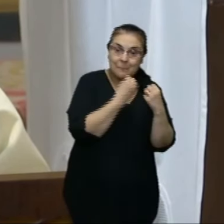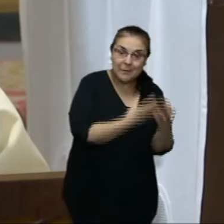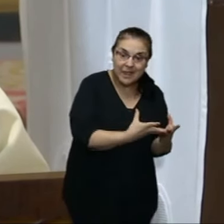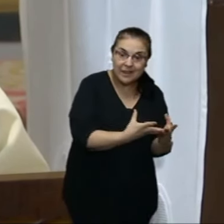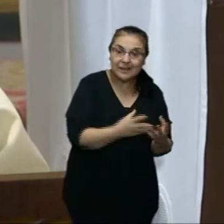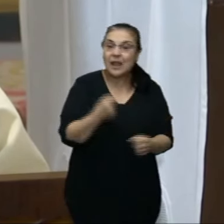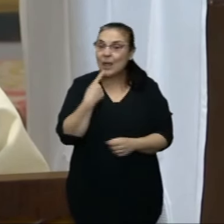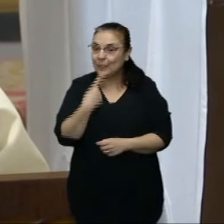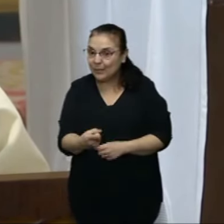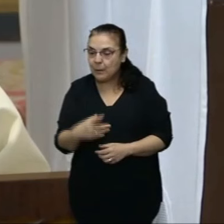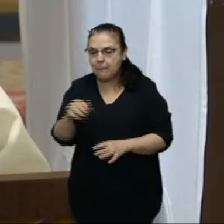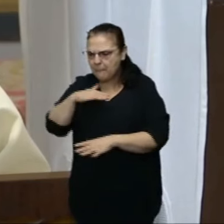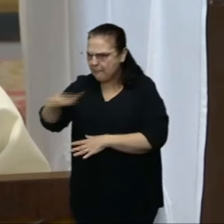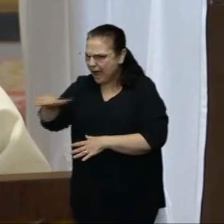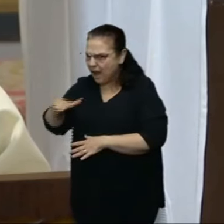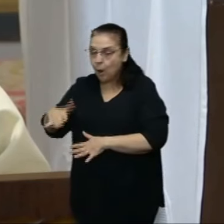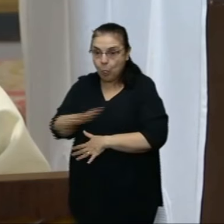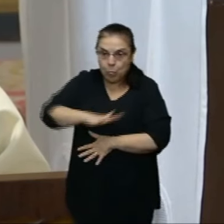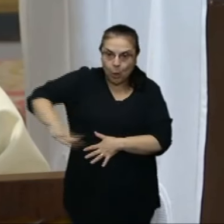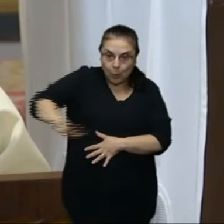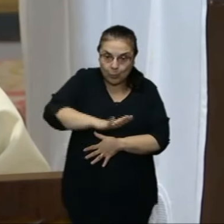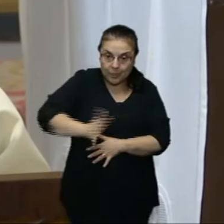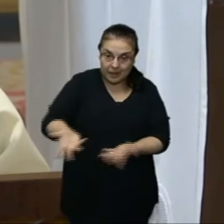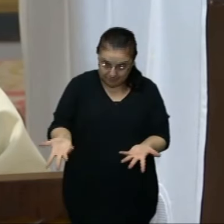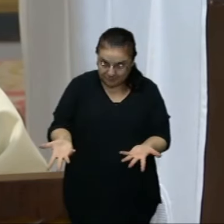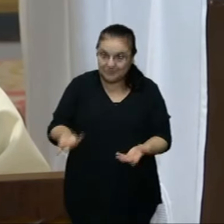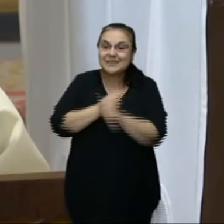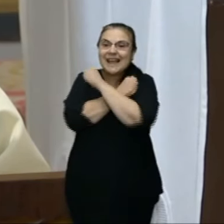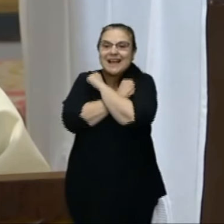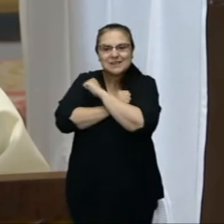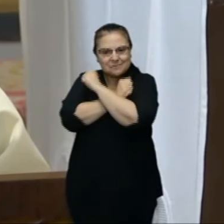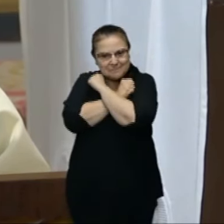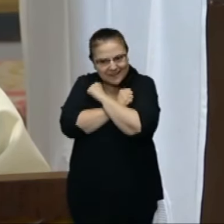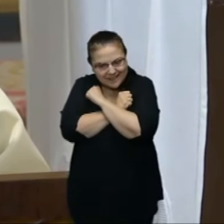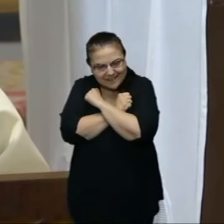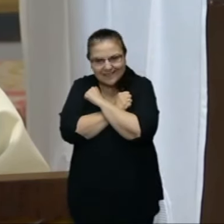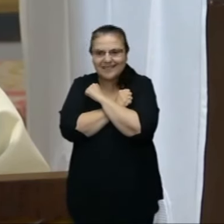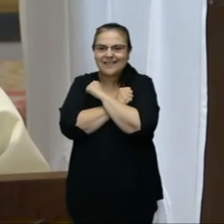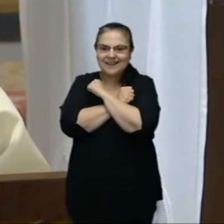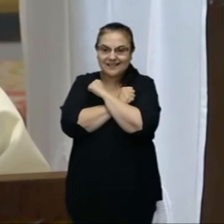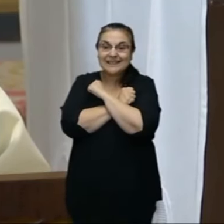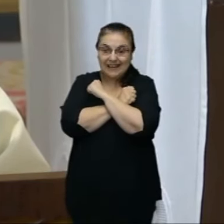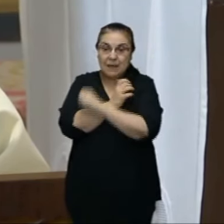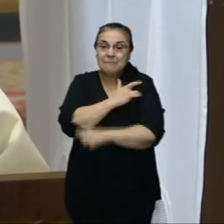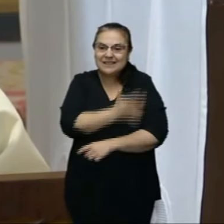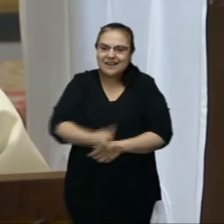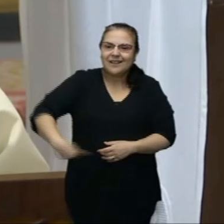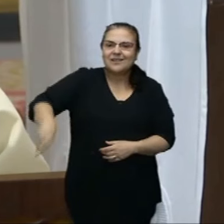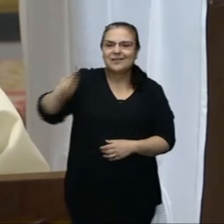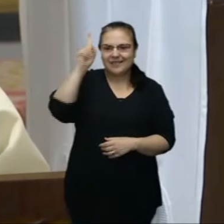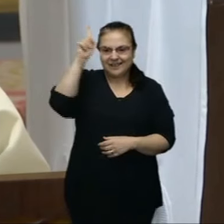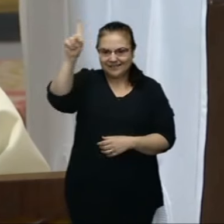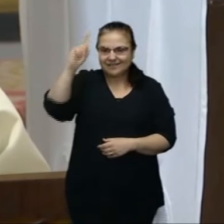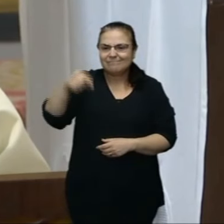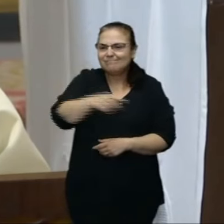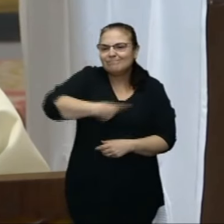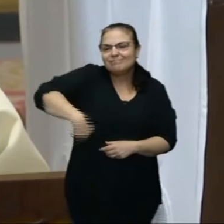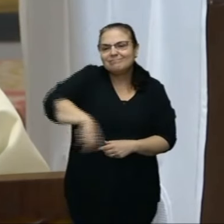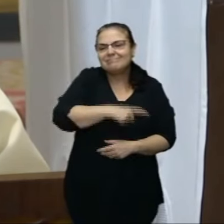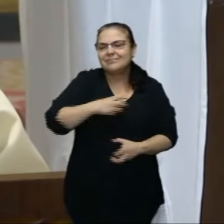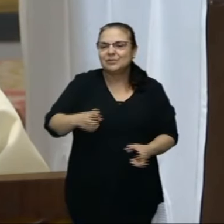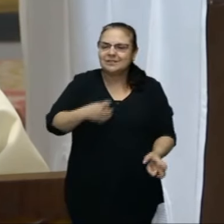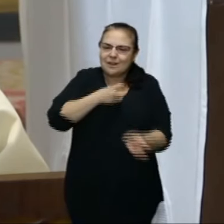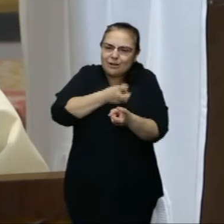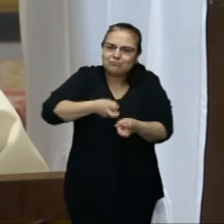mal, y el que sobre todo nos da esperanza de que con la misericordia de Dios y nuestra lucha